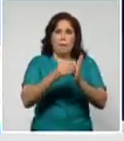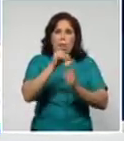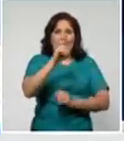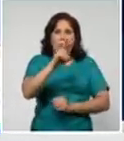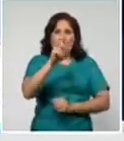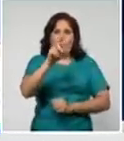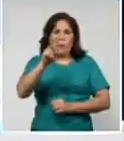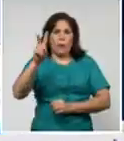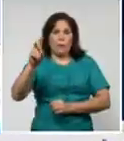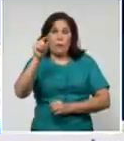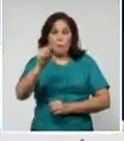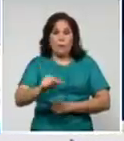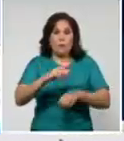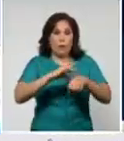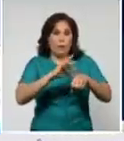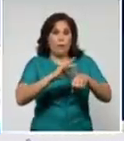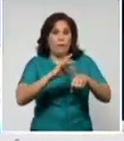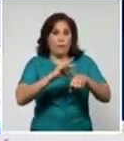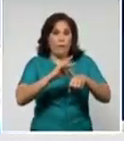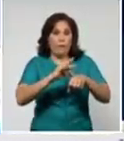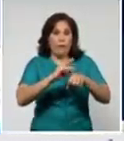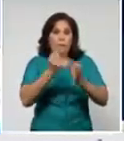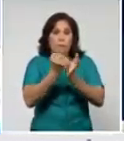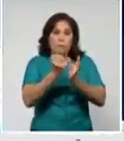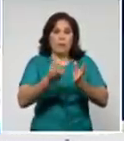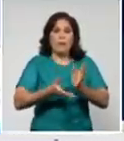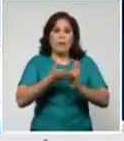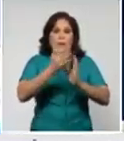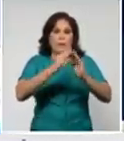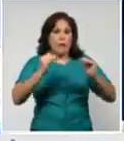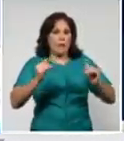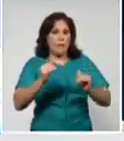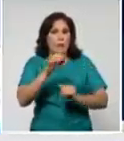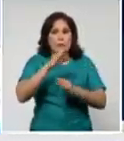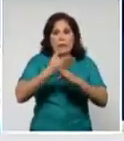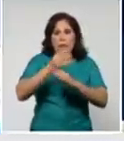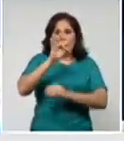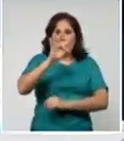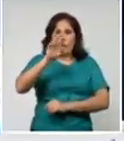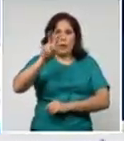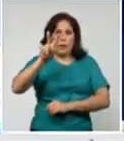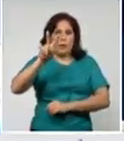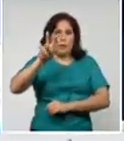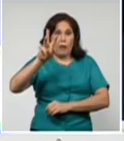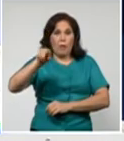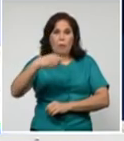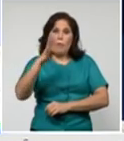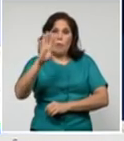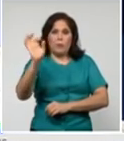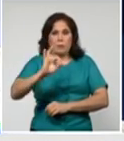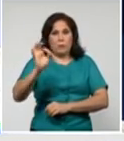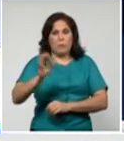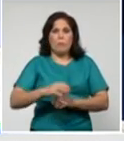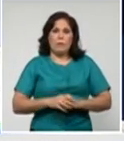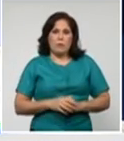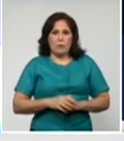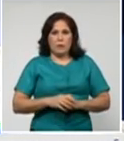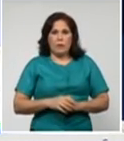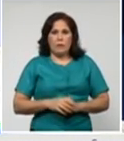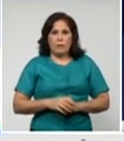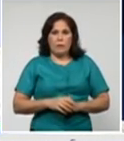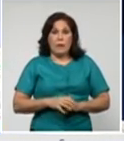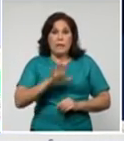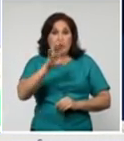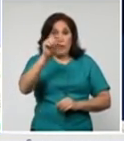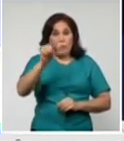3.222 pacientes que se han recuperado, es el 83,4%. Tenemos 5